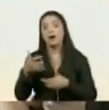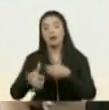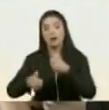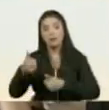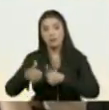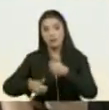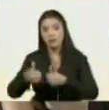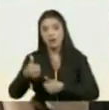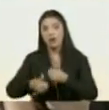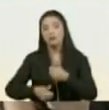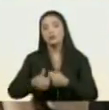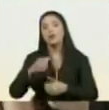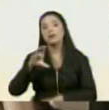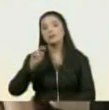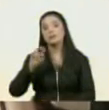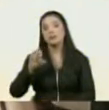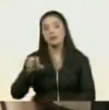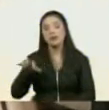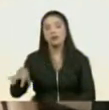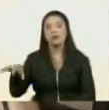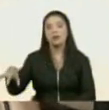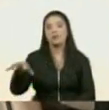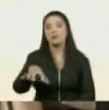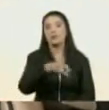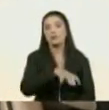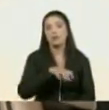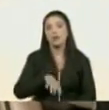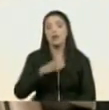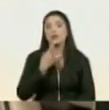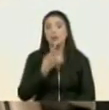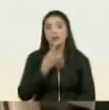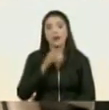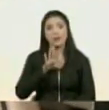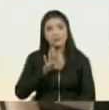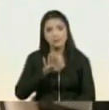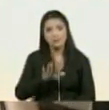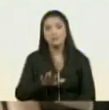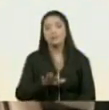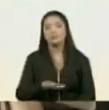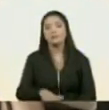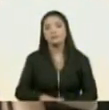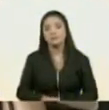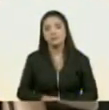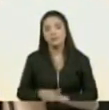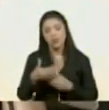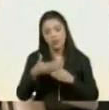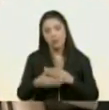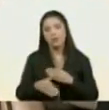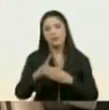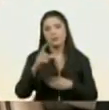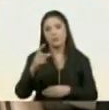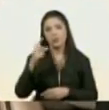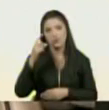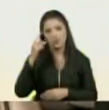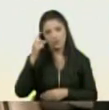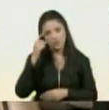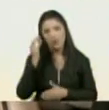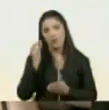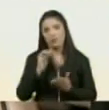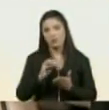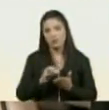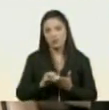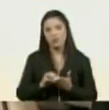a los consejos legislativos regionales. Como que lo estoy diciendo en este momento, así va a ocurrir los próximos días 8, 9 y 10